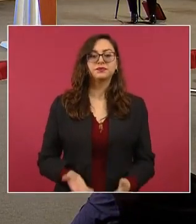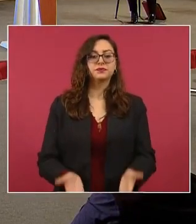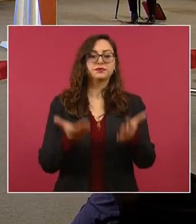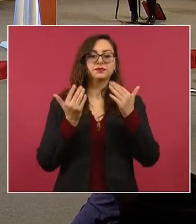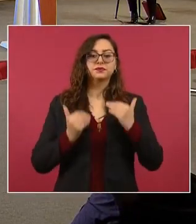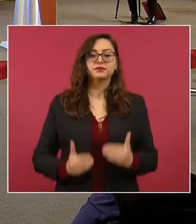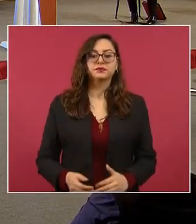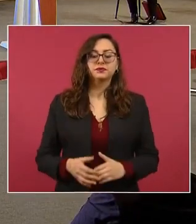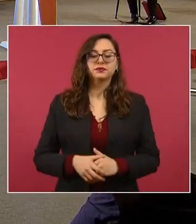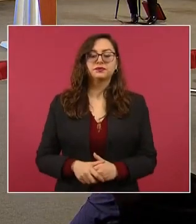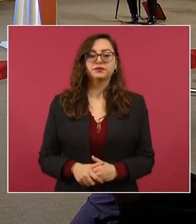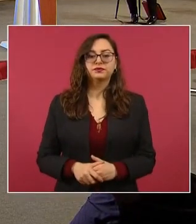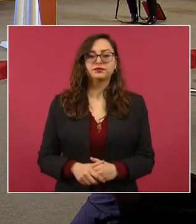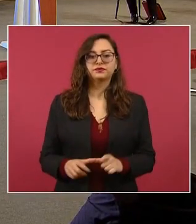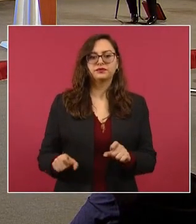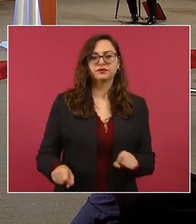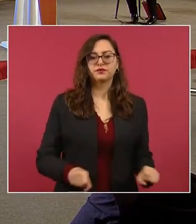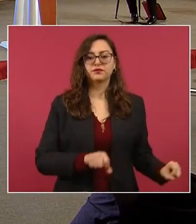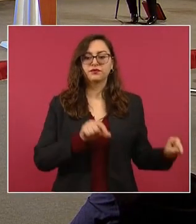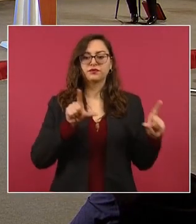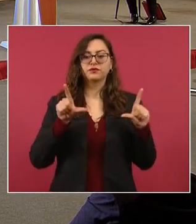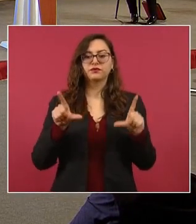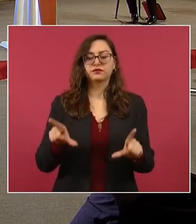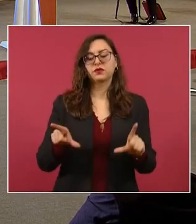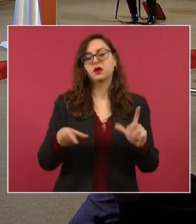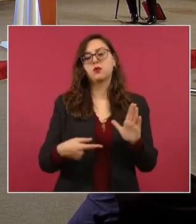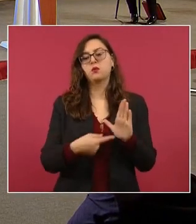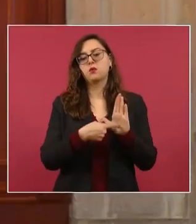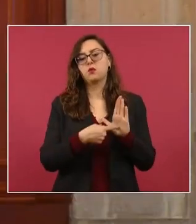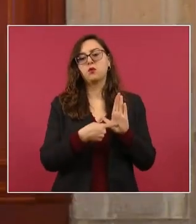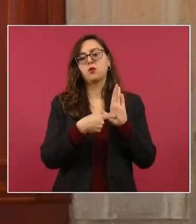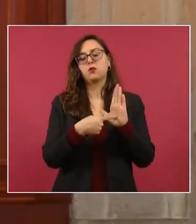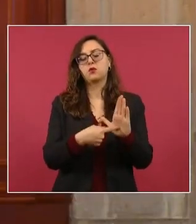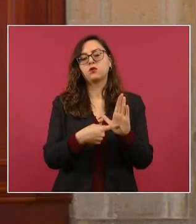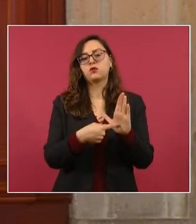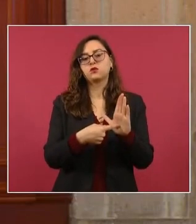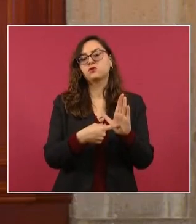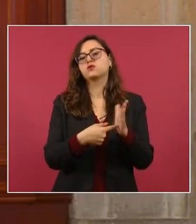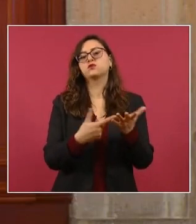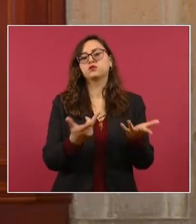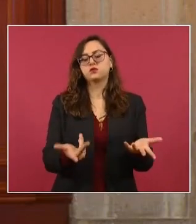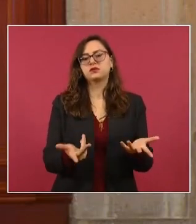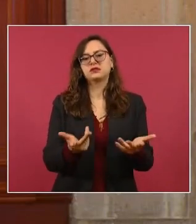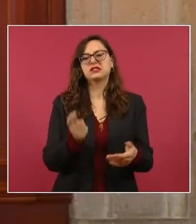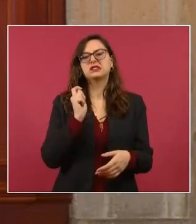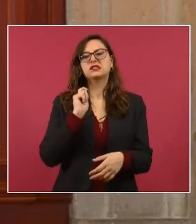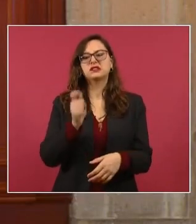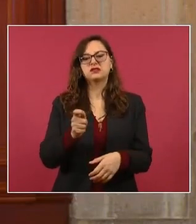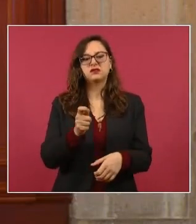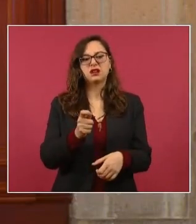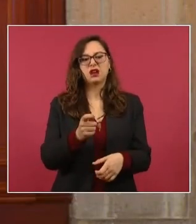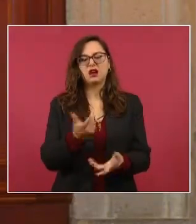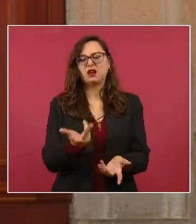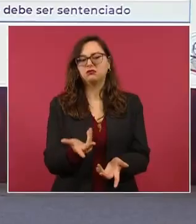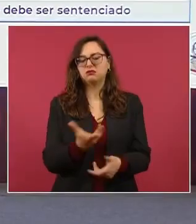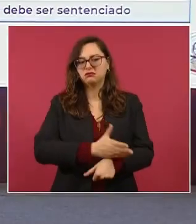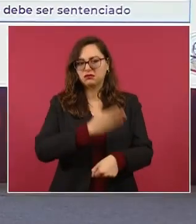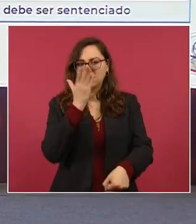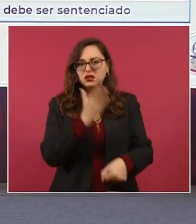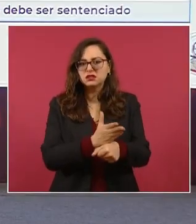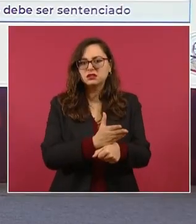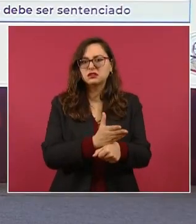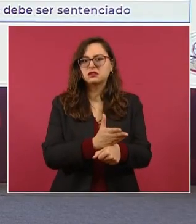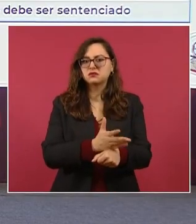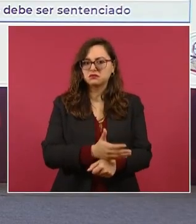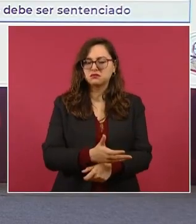esta lámina simple es para mostrar lo que entendemos por cero impunidad o lo que queremos lograr con